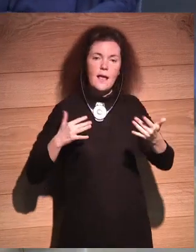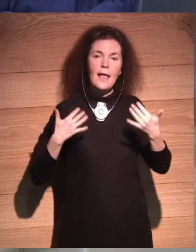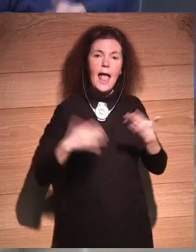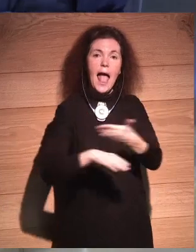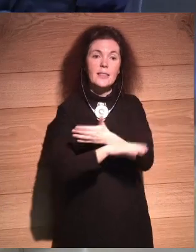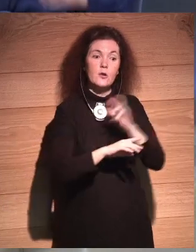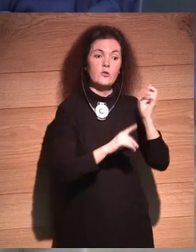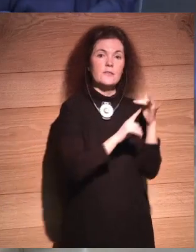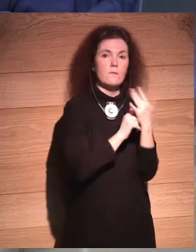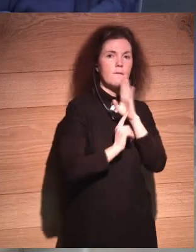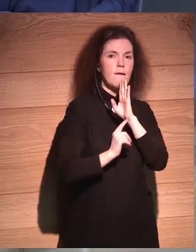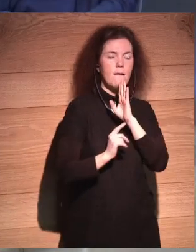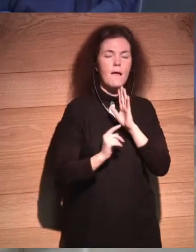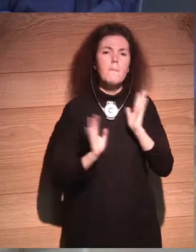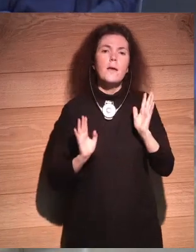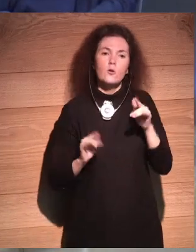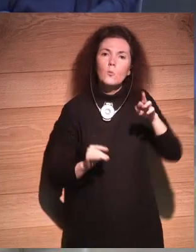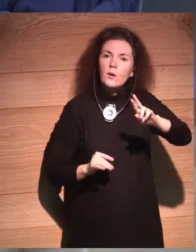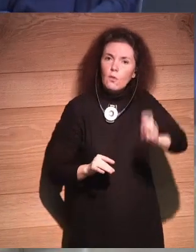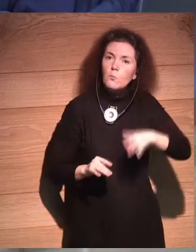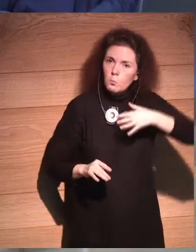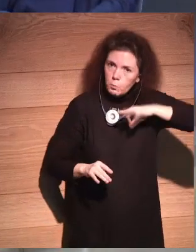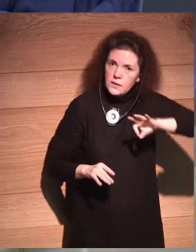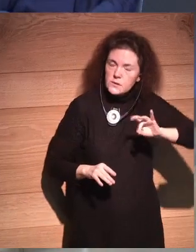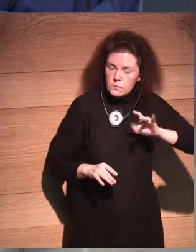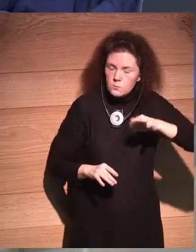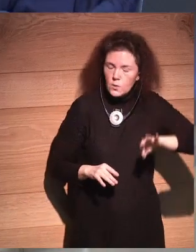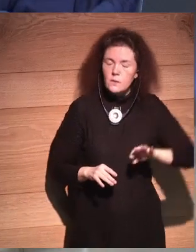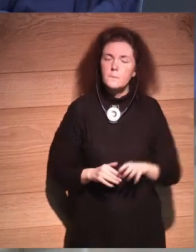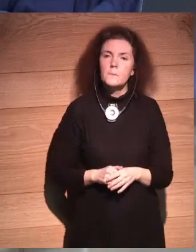con ese otro caso. Pero bueno, tienes razón, podría pasar.